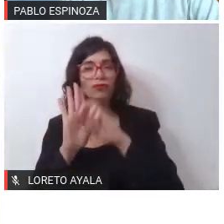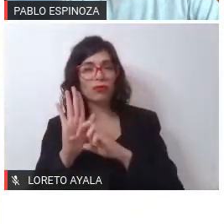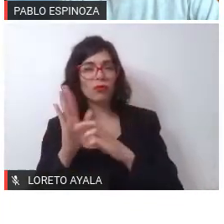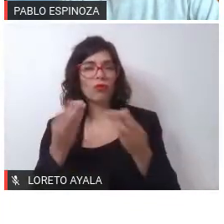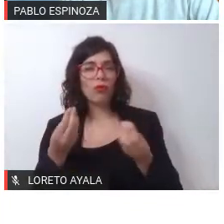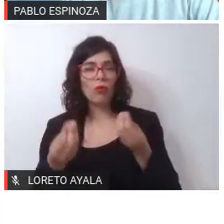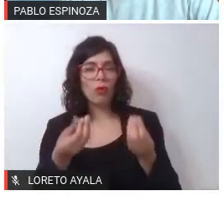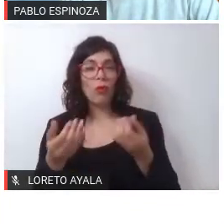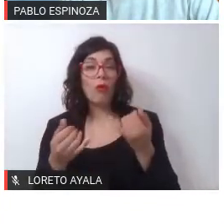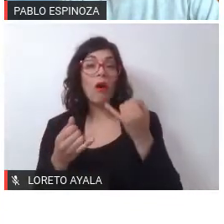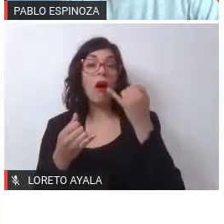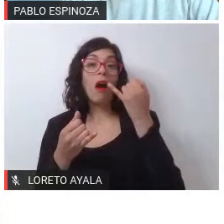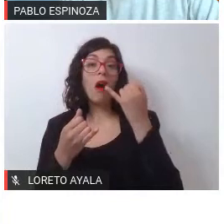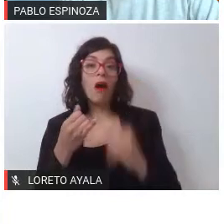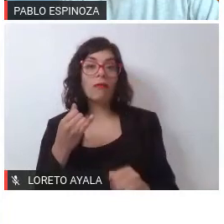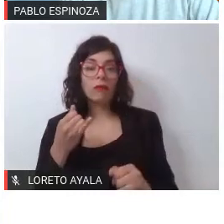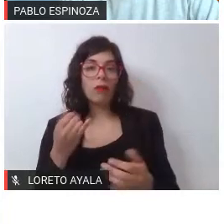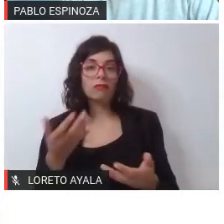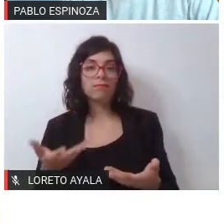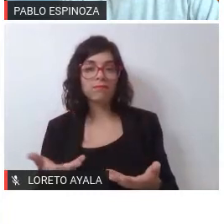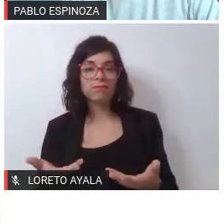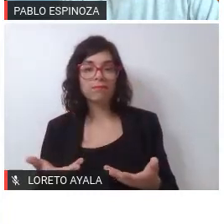es que al final queda más que